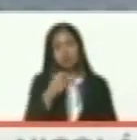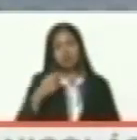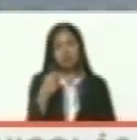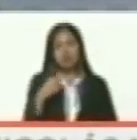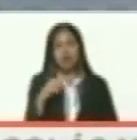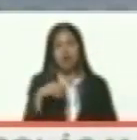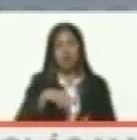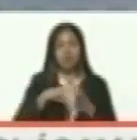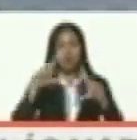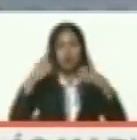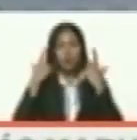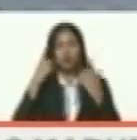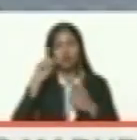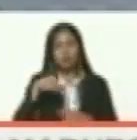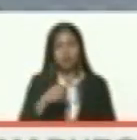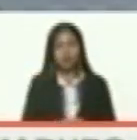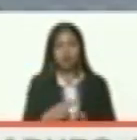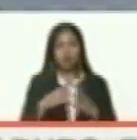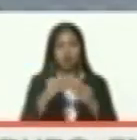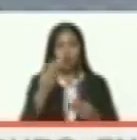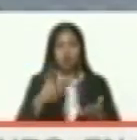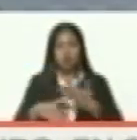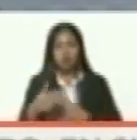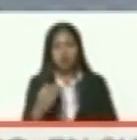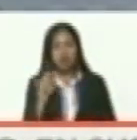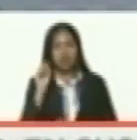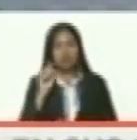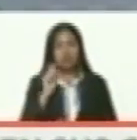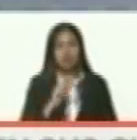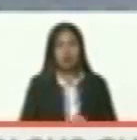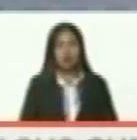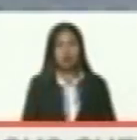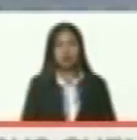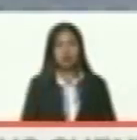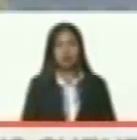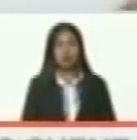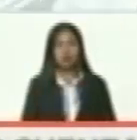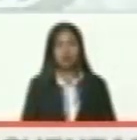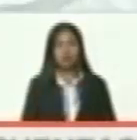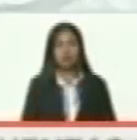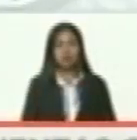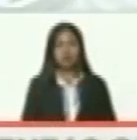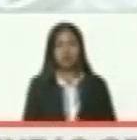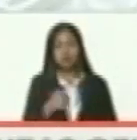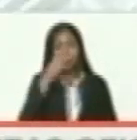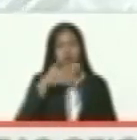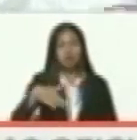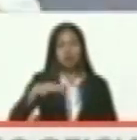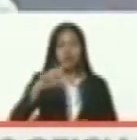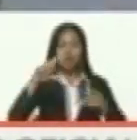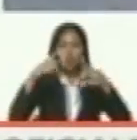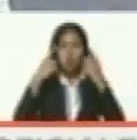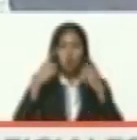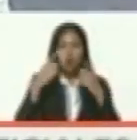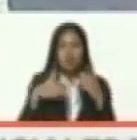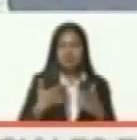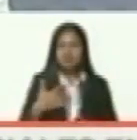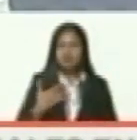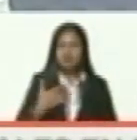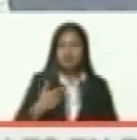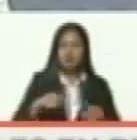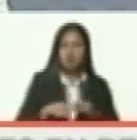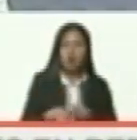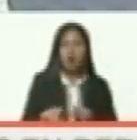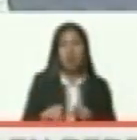Guaira. Y bueno, todos los servicios necesarios para que el pueblo de La Guaira sienta que